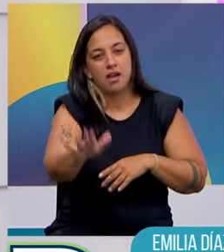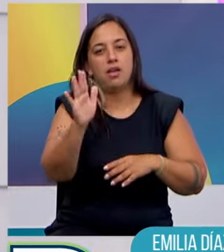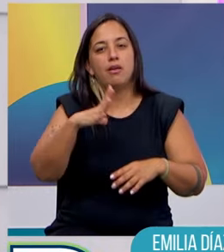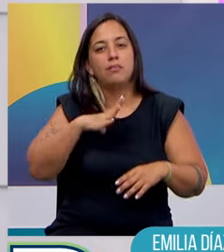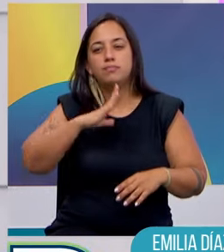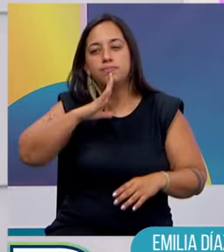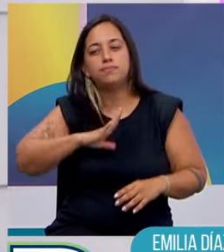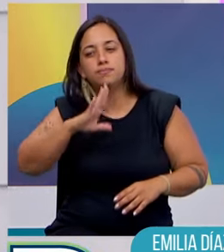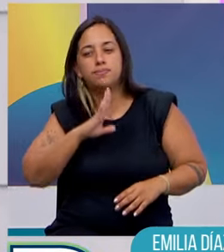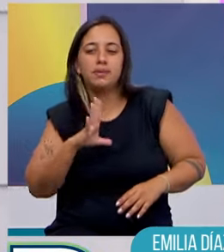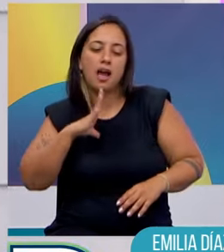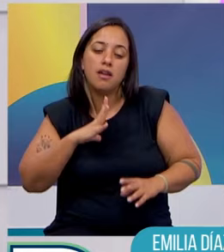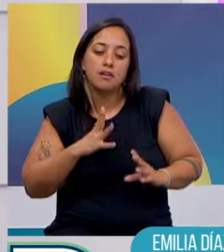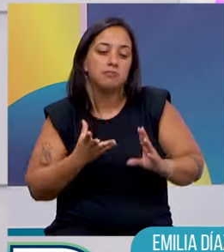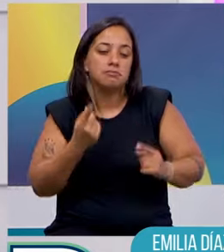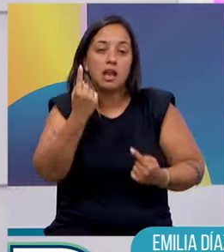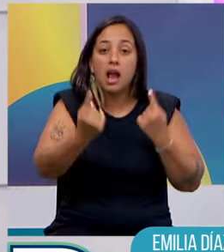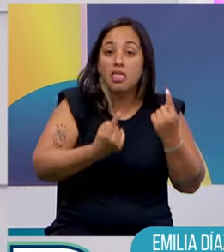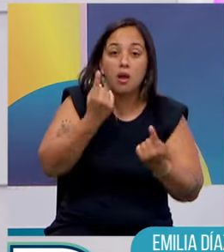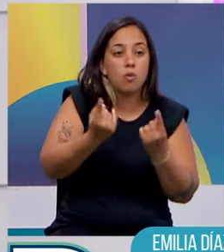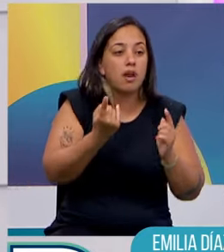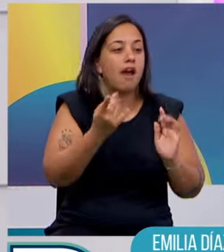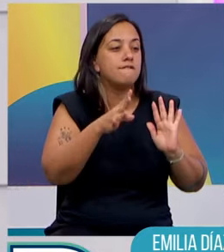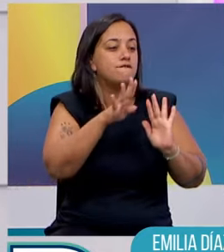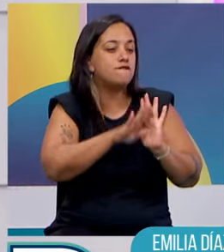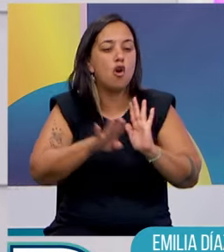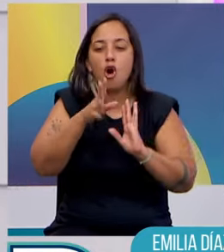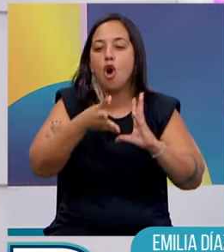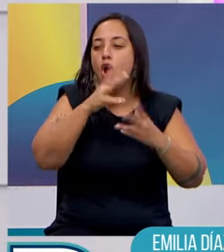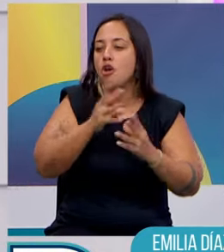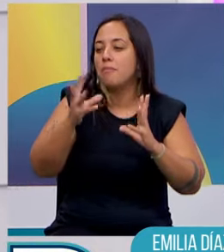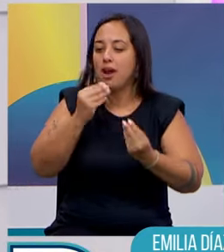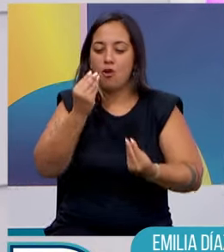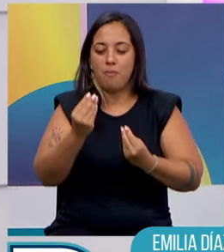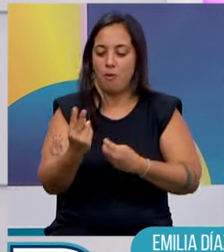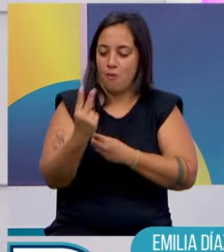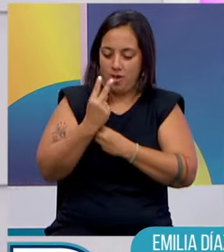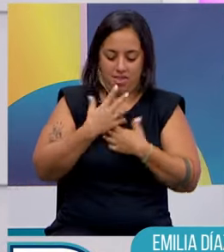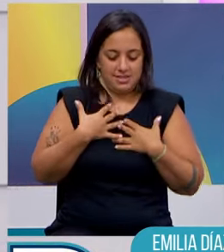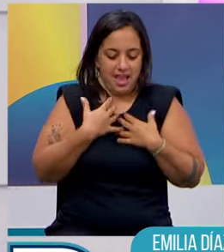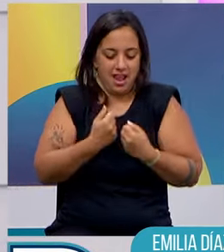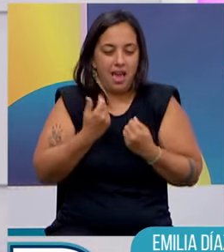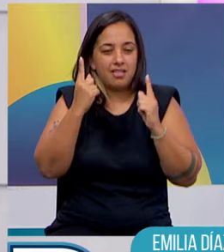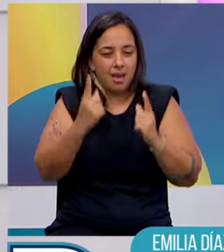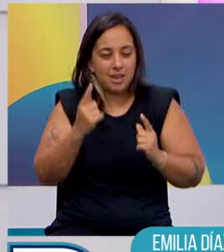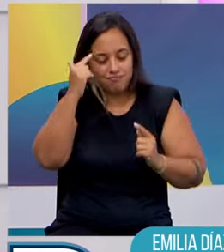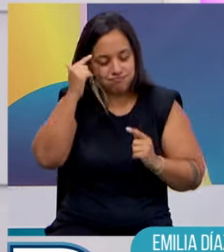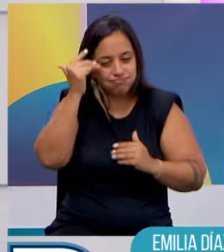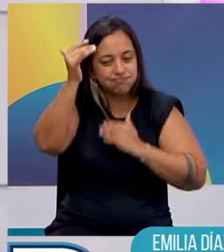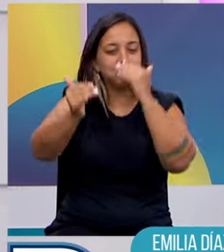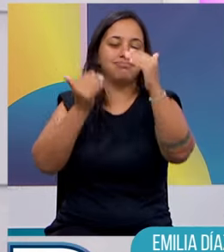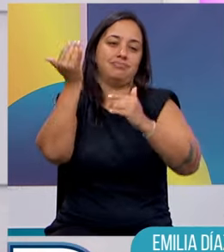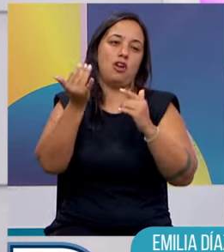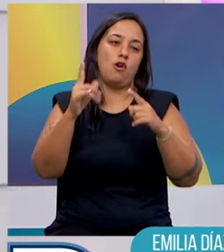forma, su fórmula. Cada uno tiene que encontrar su propia forma de sanar, de crecer con otros, sí, sí. De criar. De saber